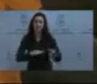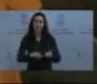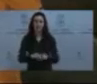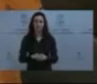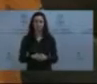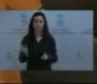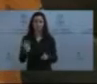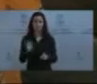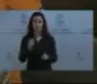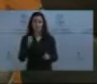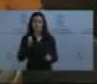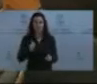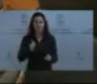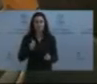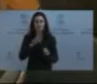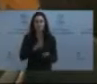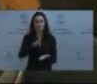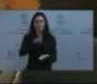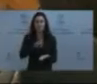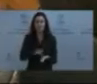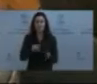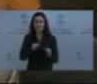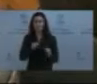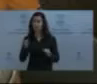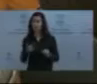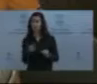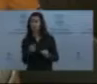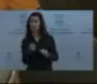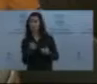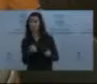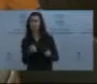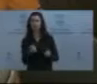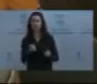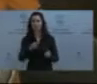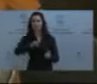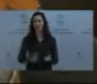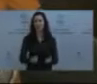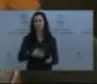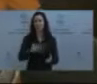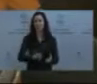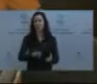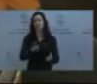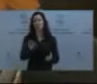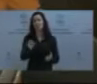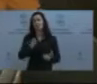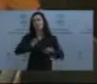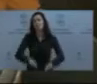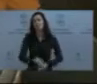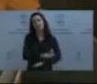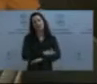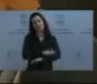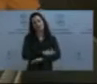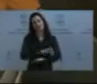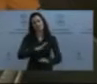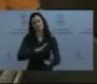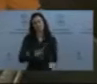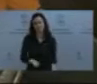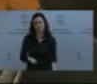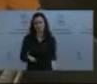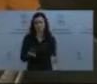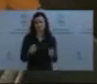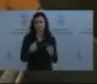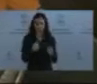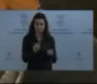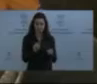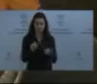o aquellos que se les pudiese haber perjudicado los que estarían legitimados, nunca el Gobierno, sino que serían